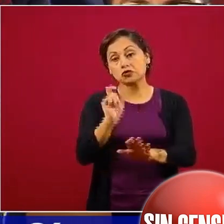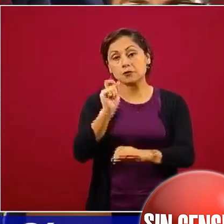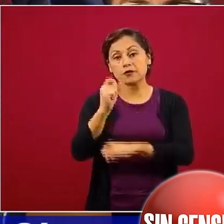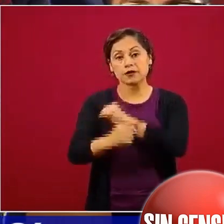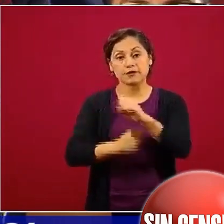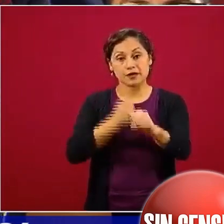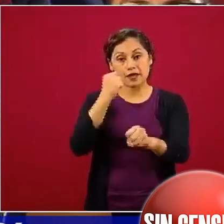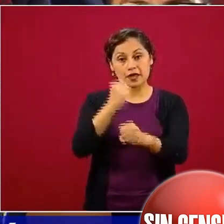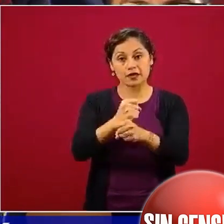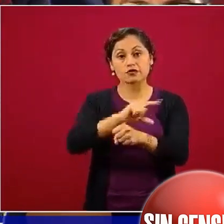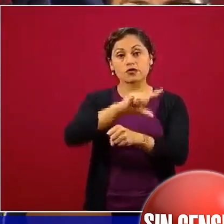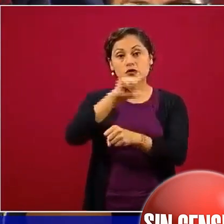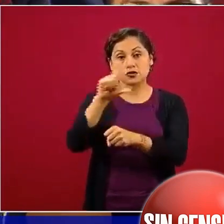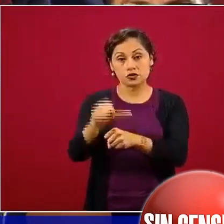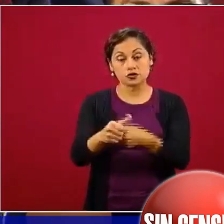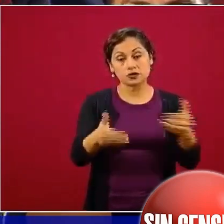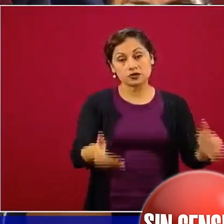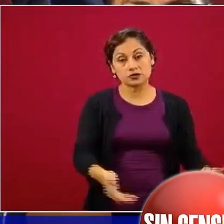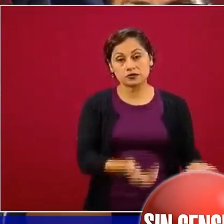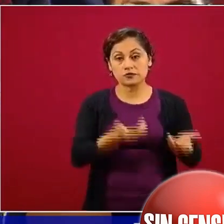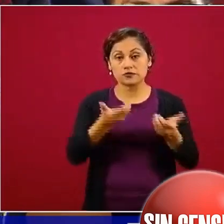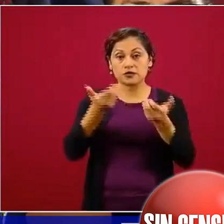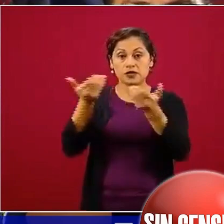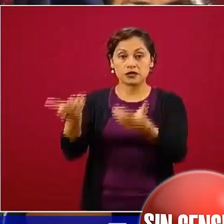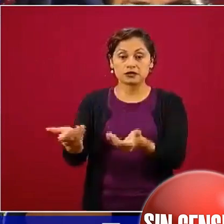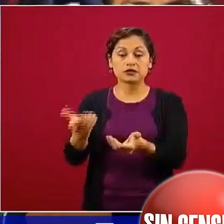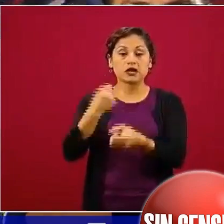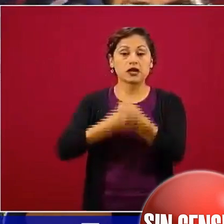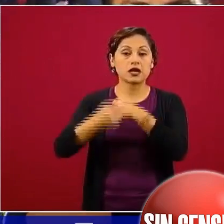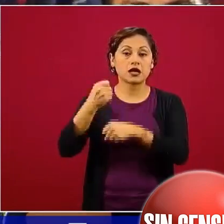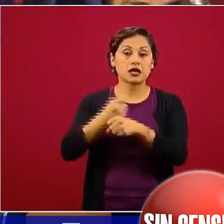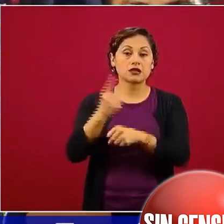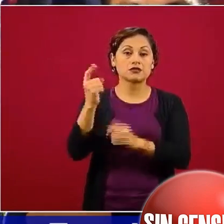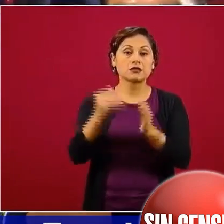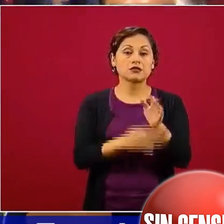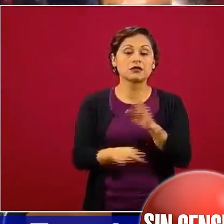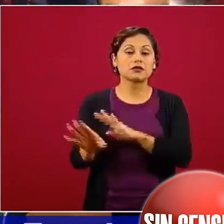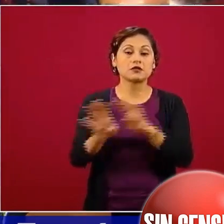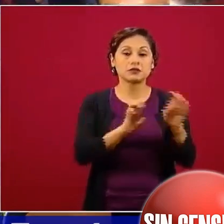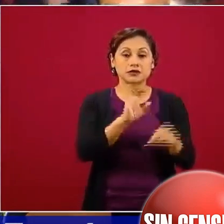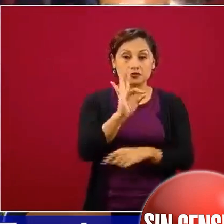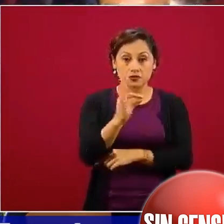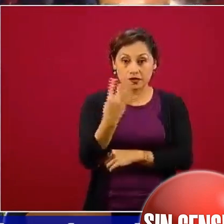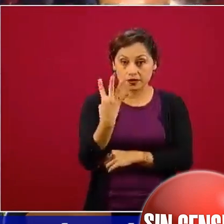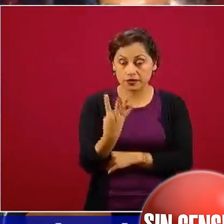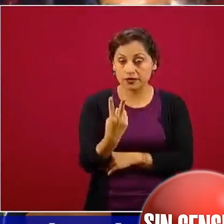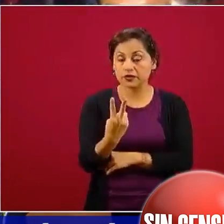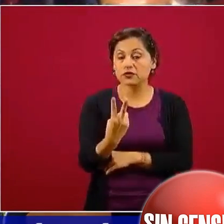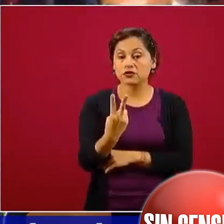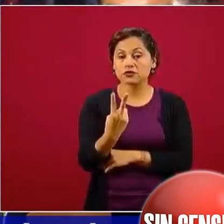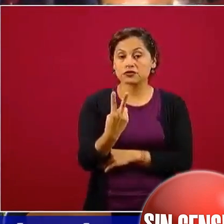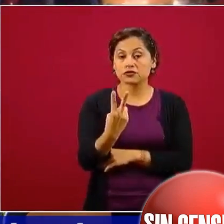y después fue trasladado en 1942 al